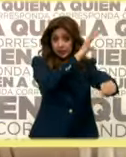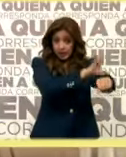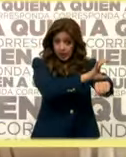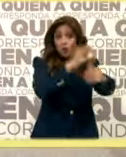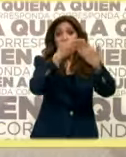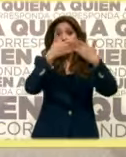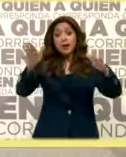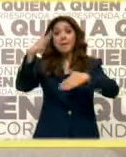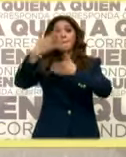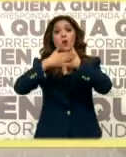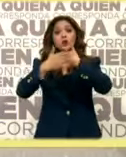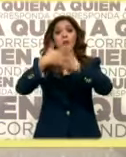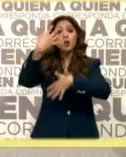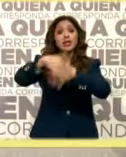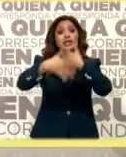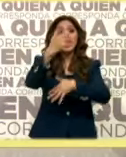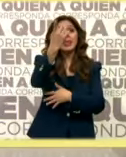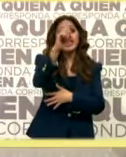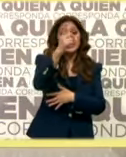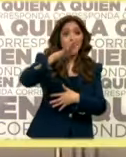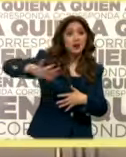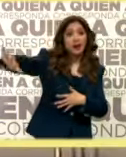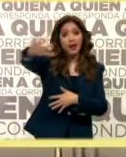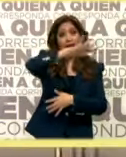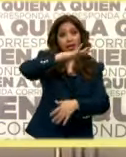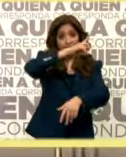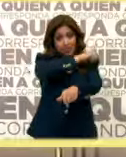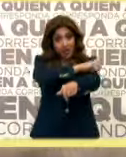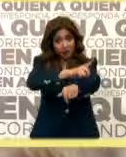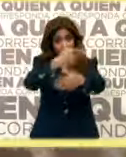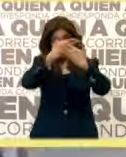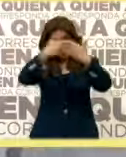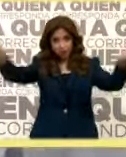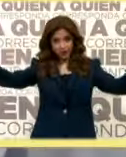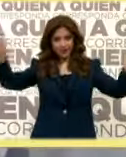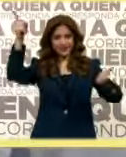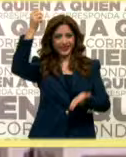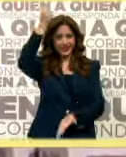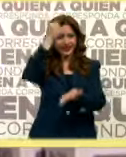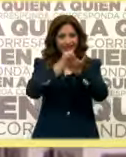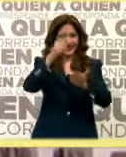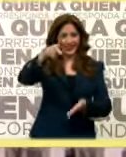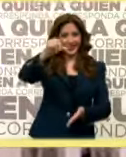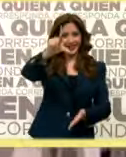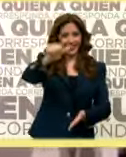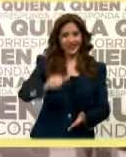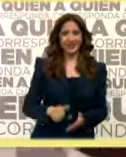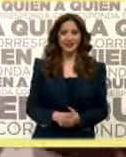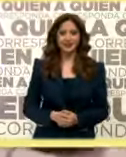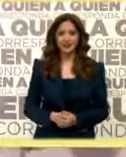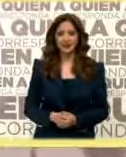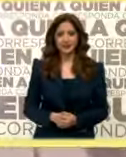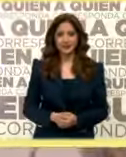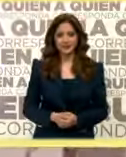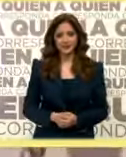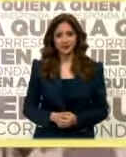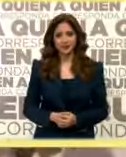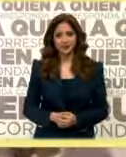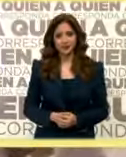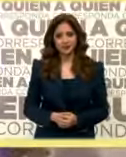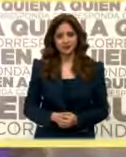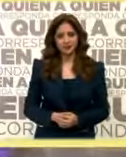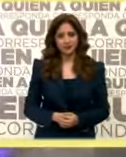hasta el próximo 15 de diciembre en la explanada delegacional. Para quien corresponda, Carla Sandoval.